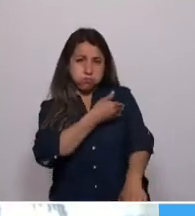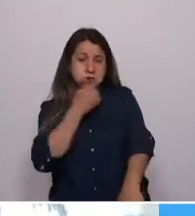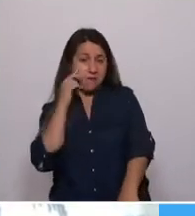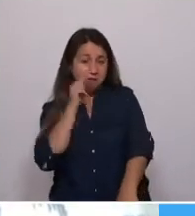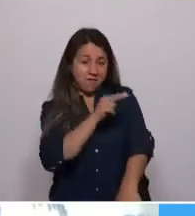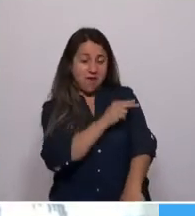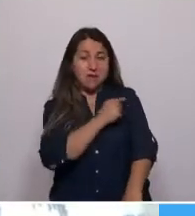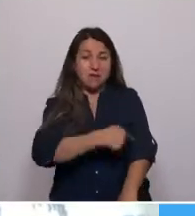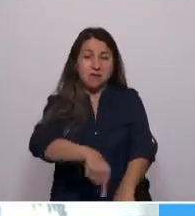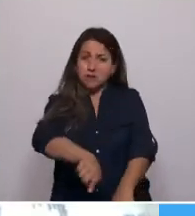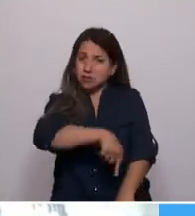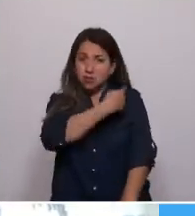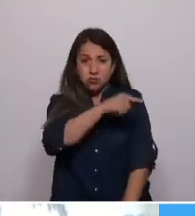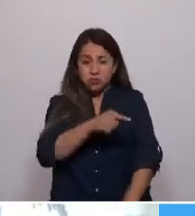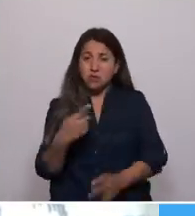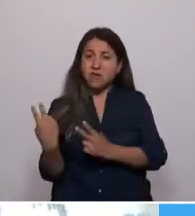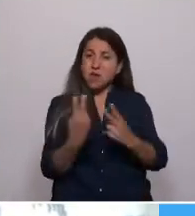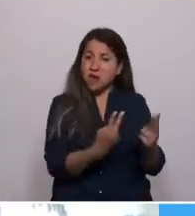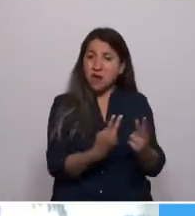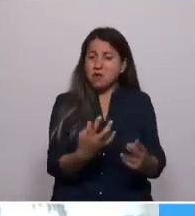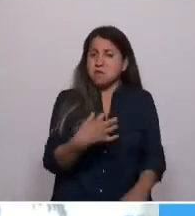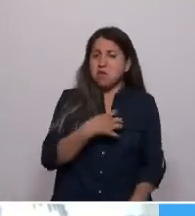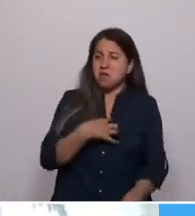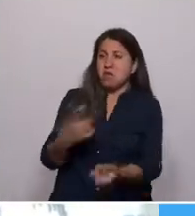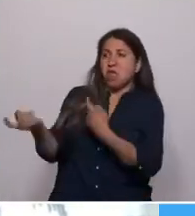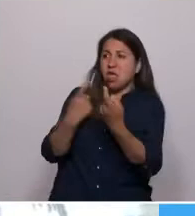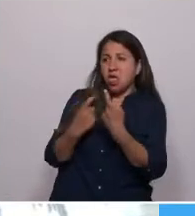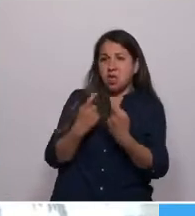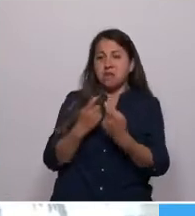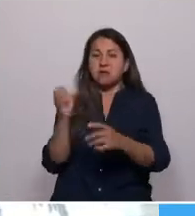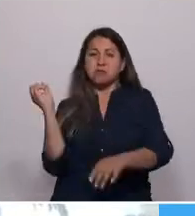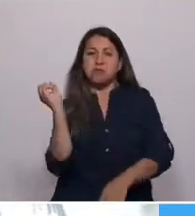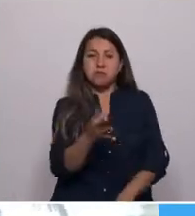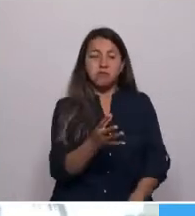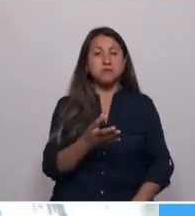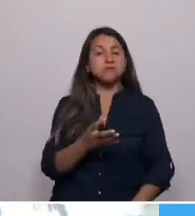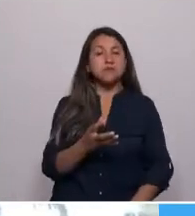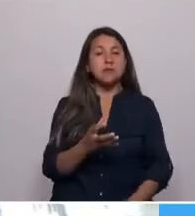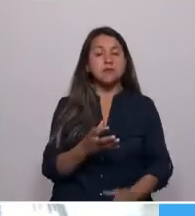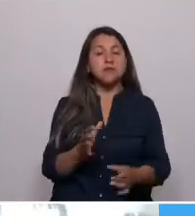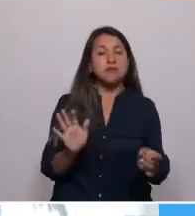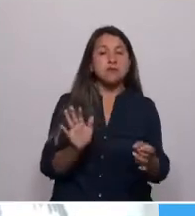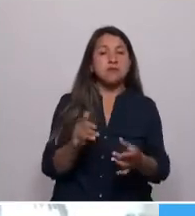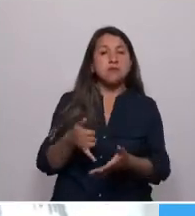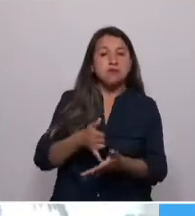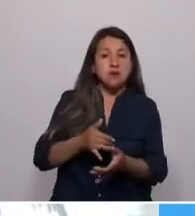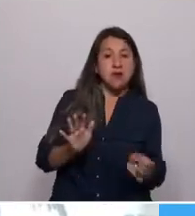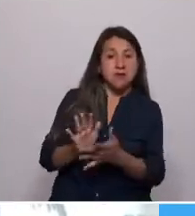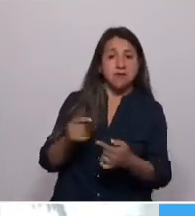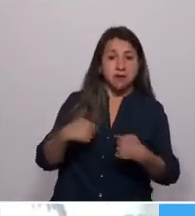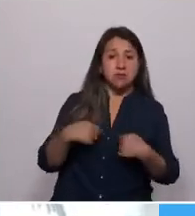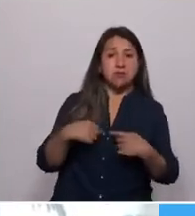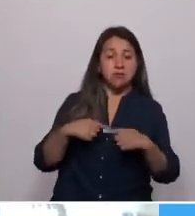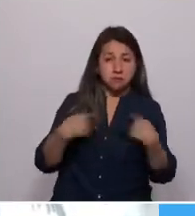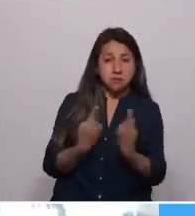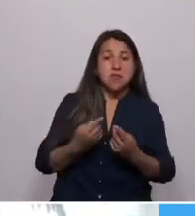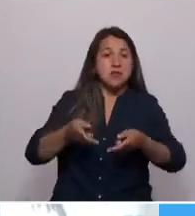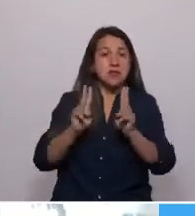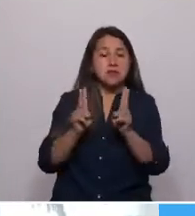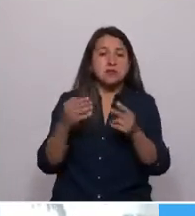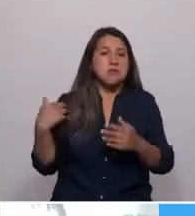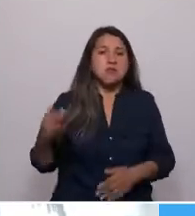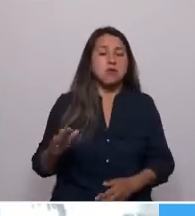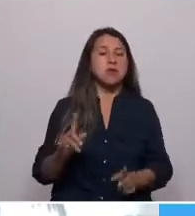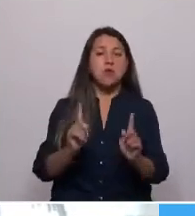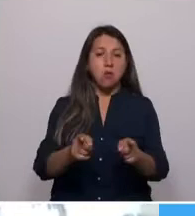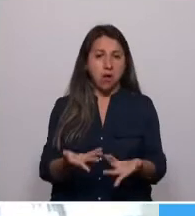territorio sin miedo a ser atacados violentados discriminados vulnerados en nuestros derechos hago un llamado